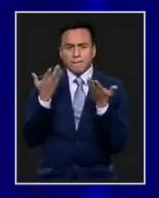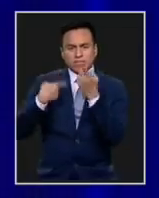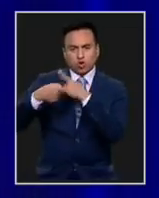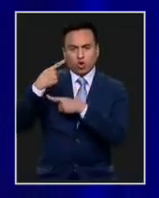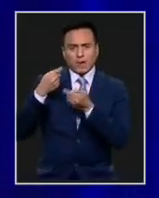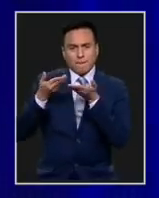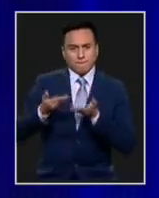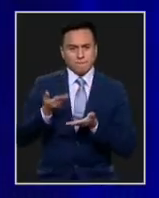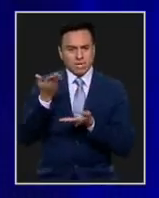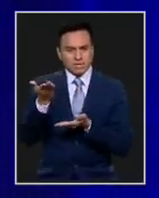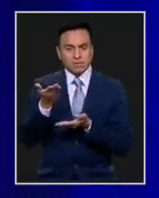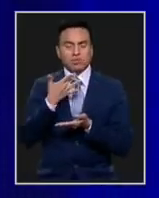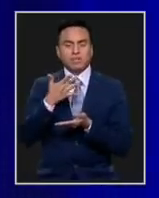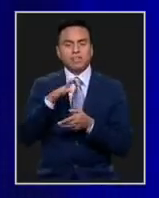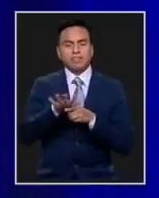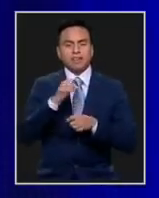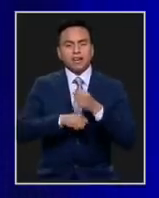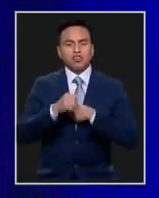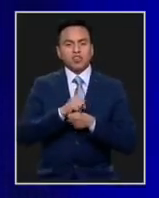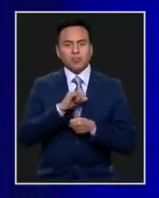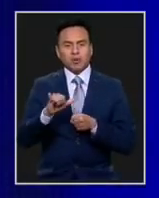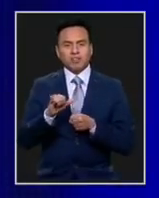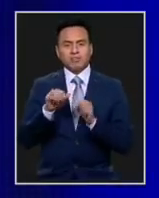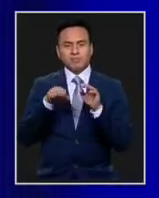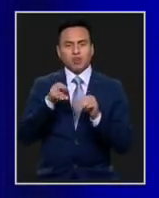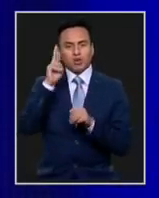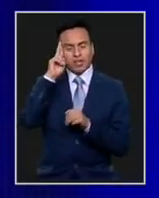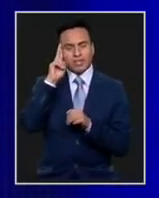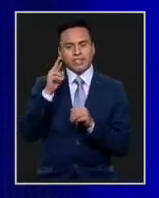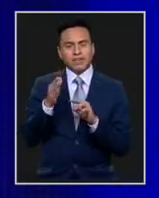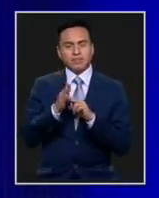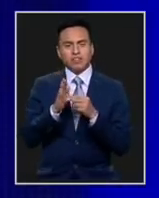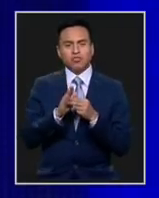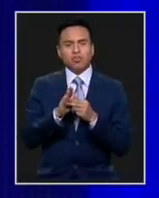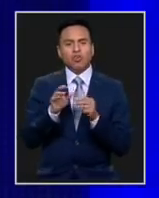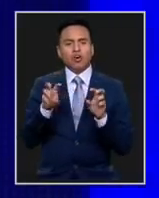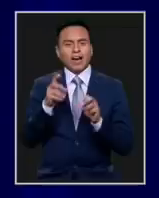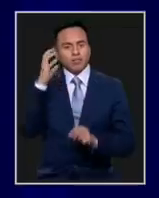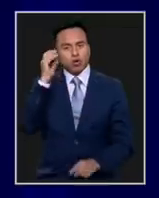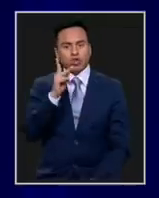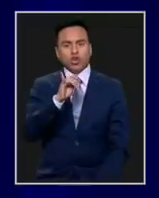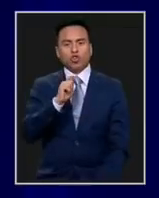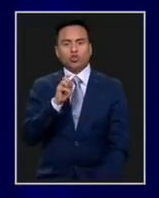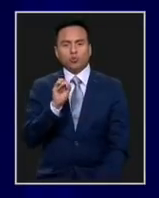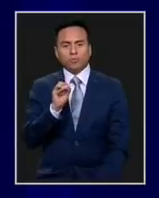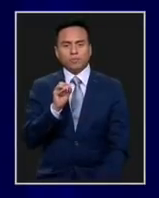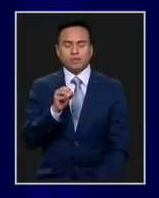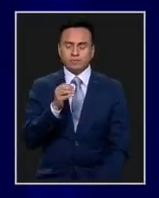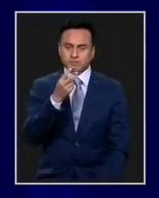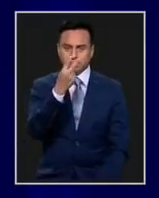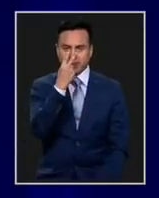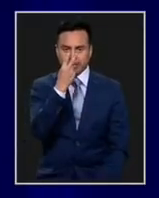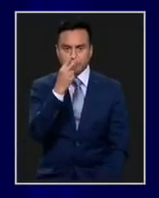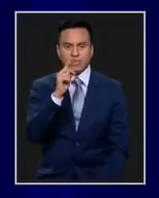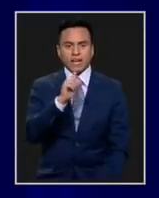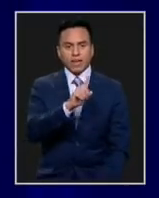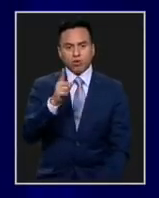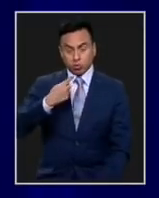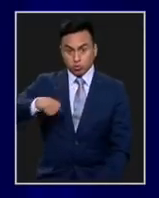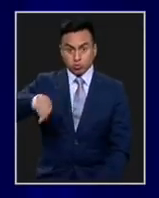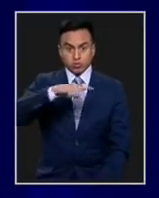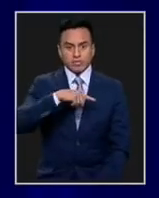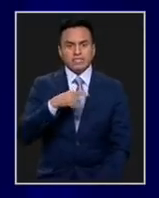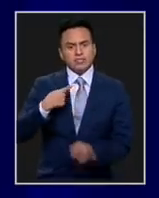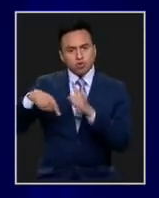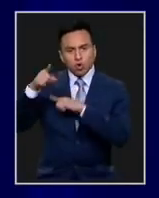historia cuando 15 años después le siguen recordando el episodio de la radio Kyoto? Mire, cada uno de nosotros tiene su